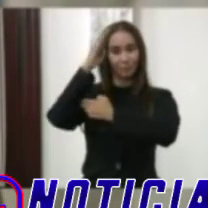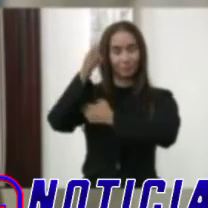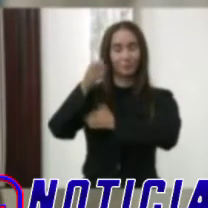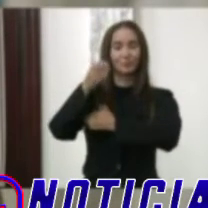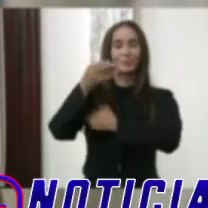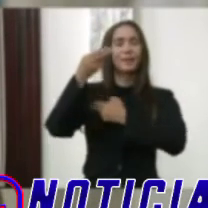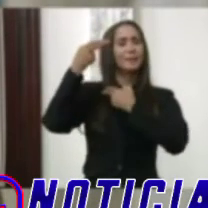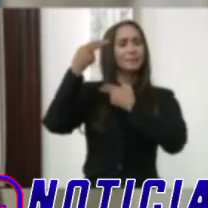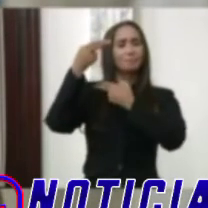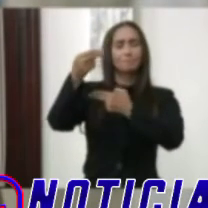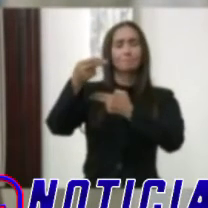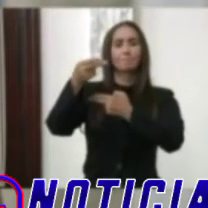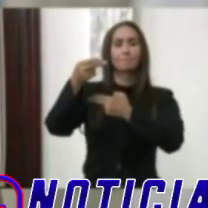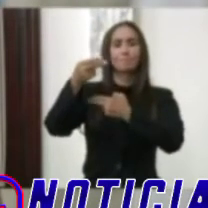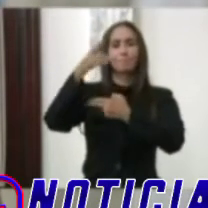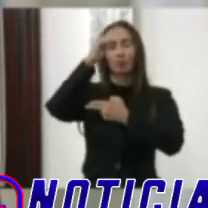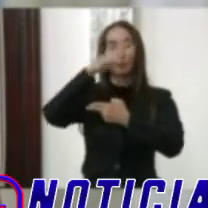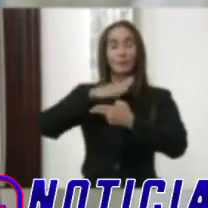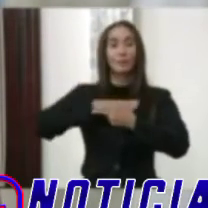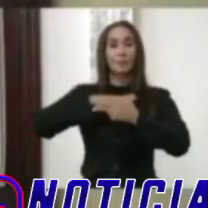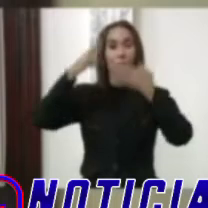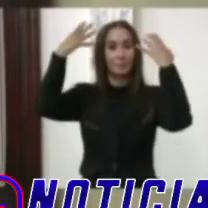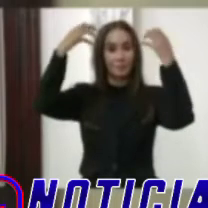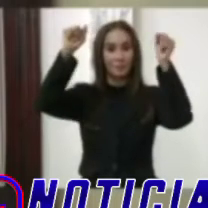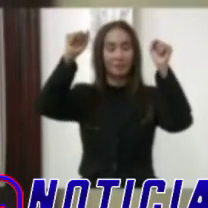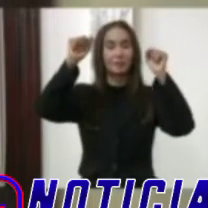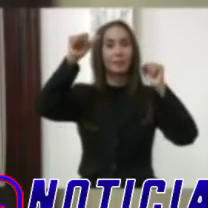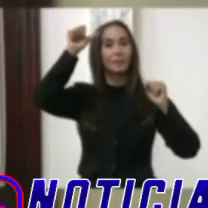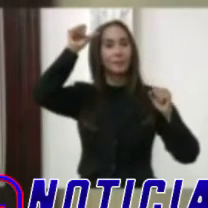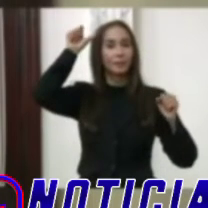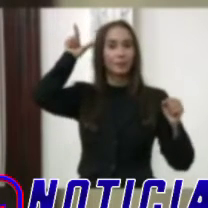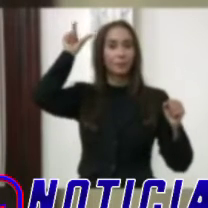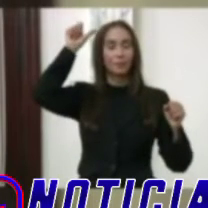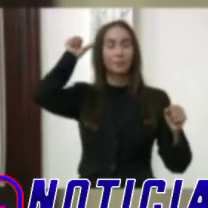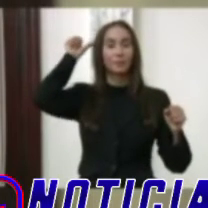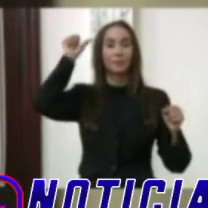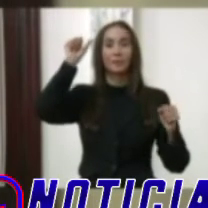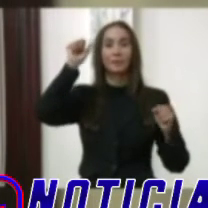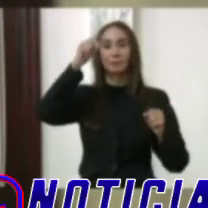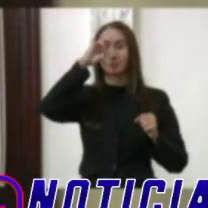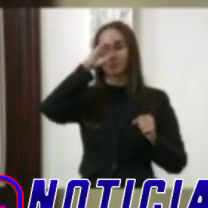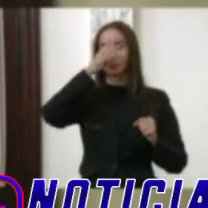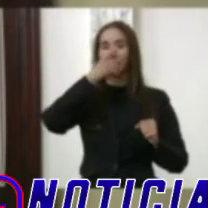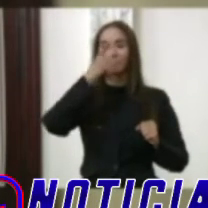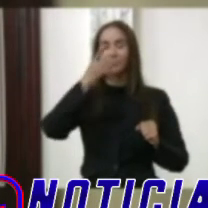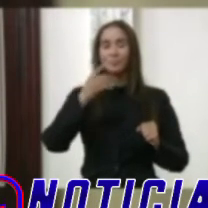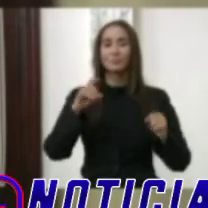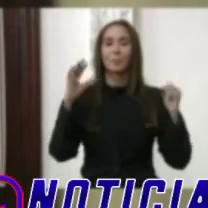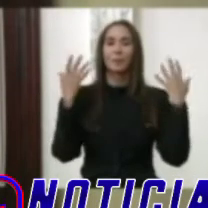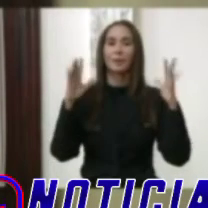Excelentísimo señor Luis Abinader, presidente de la República Dominicana.